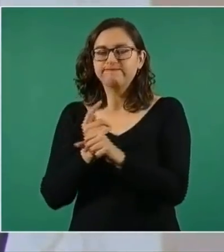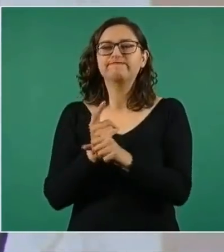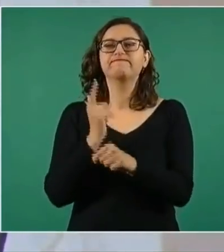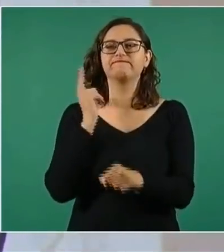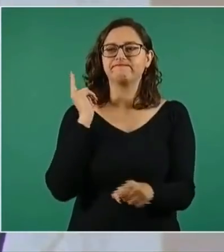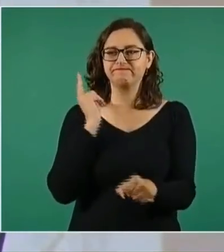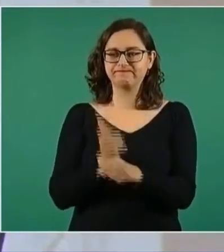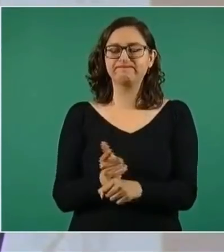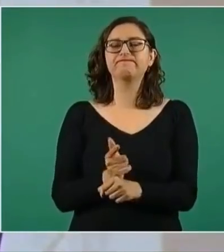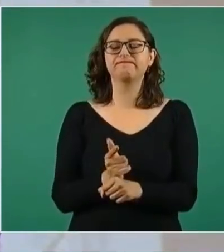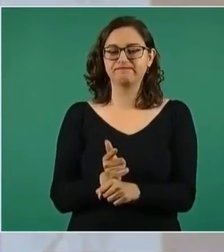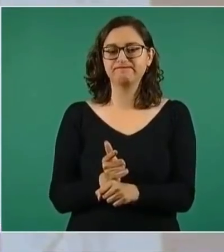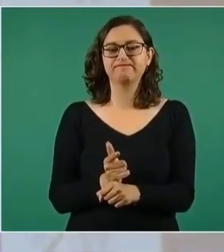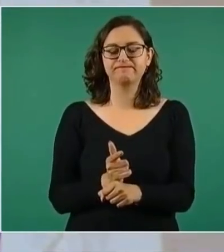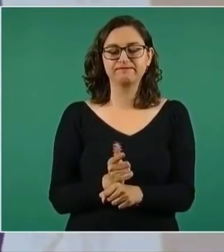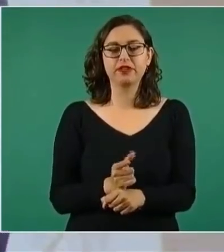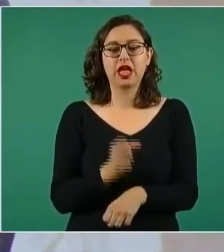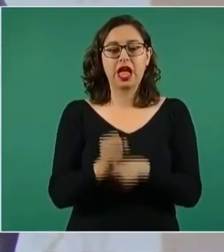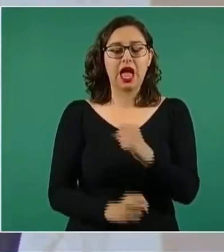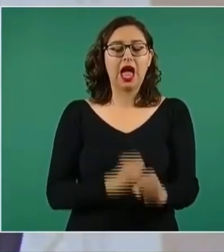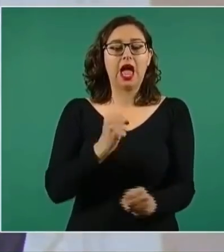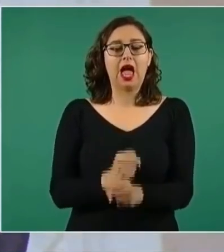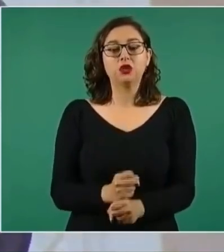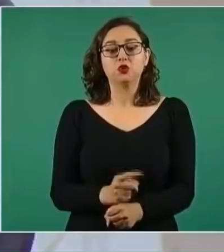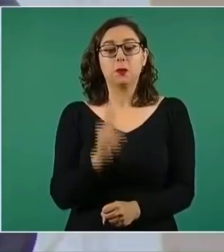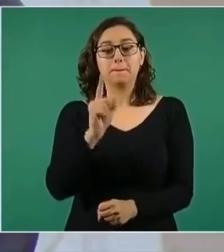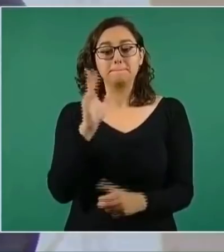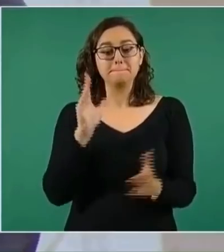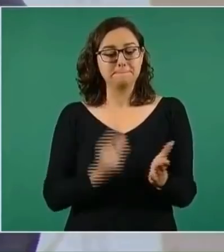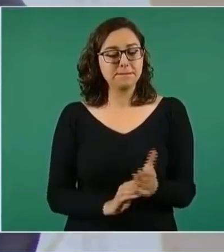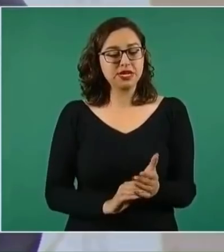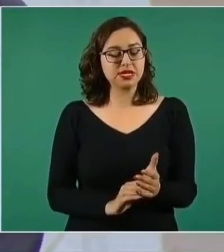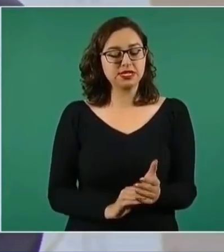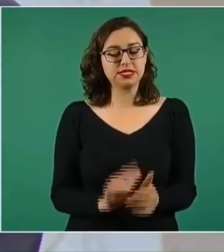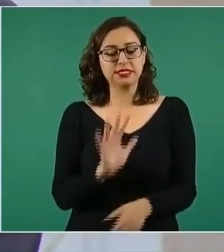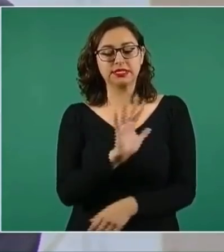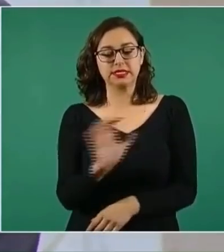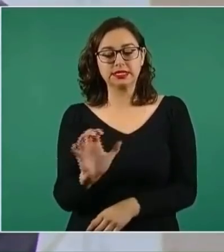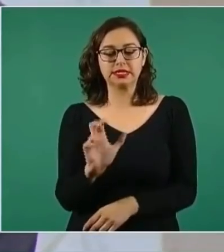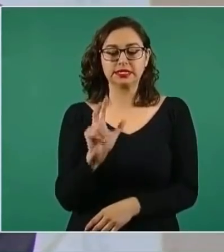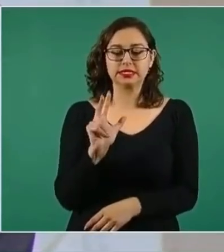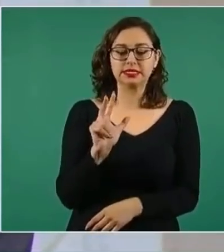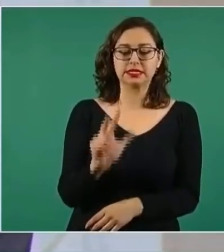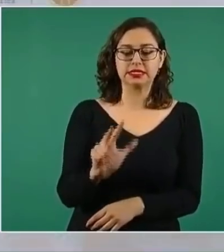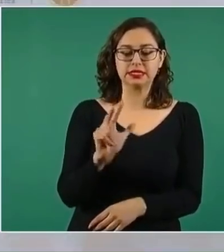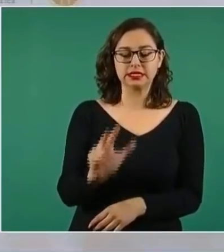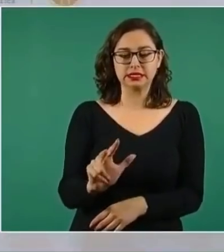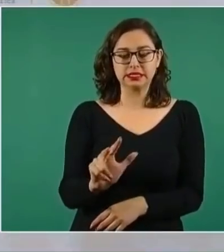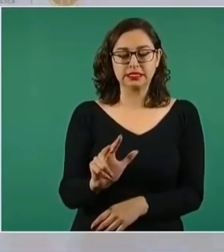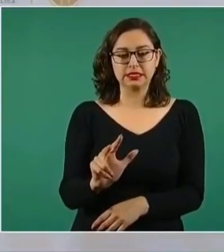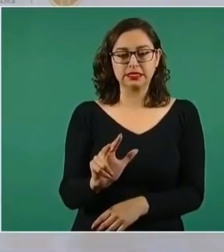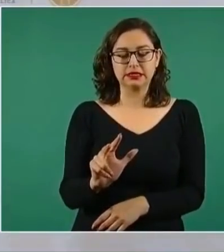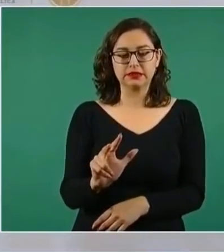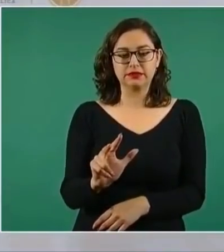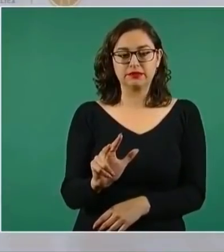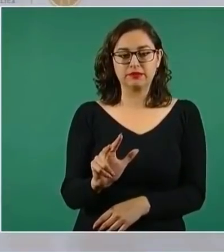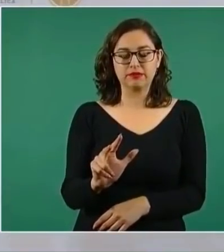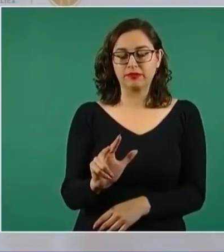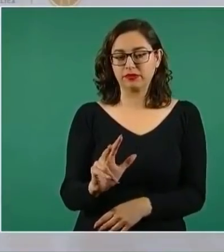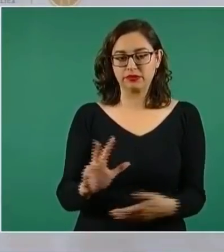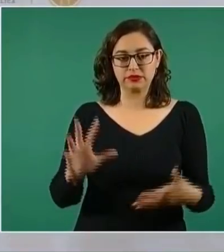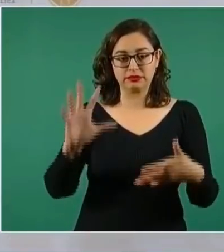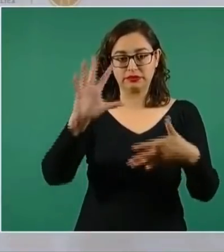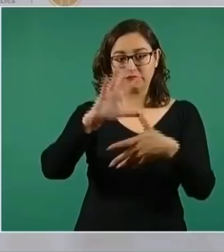conclusión de que en 1518 había en Mesoamérica y en